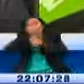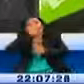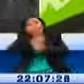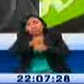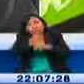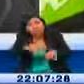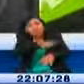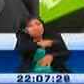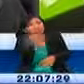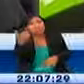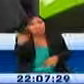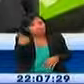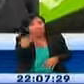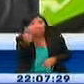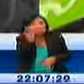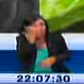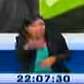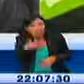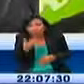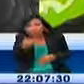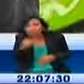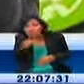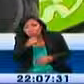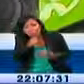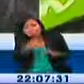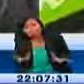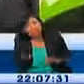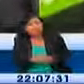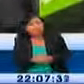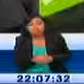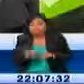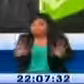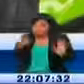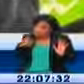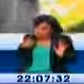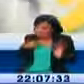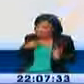Ustedes también tienen una mamá que ser como yo, le digo. Por eso mismo dice que te estoy haciendo leves, nada más, dice.